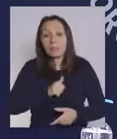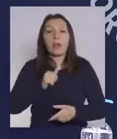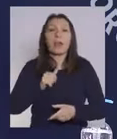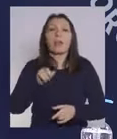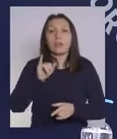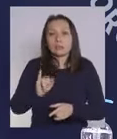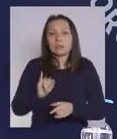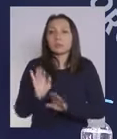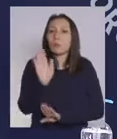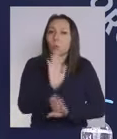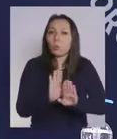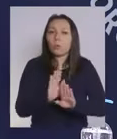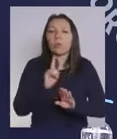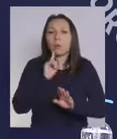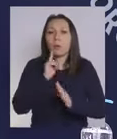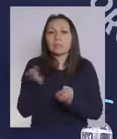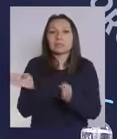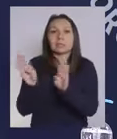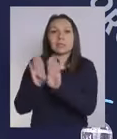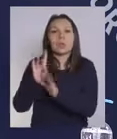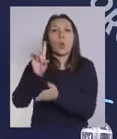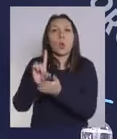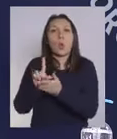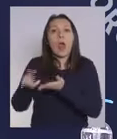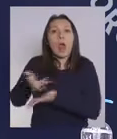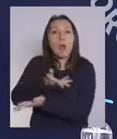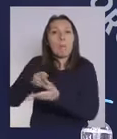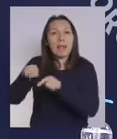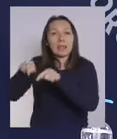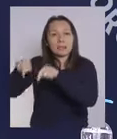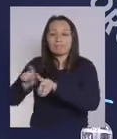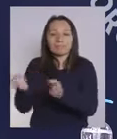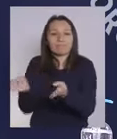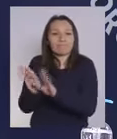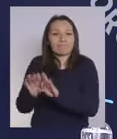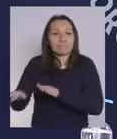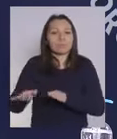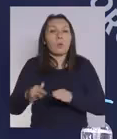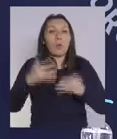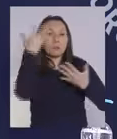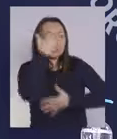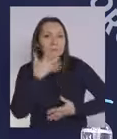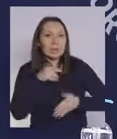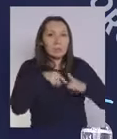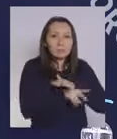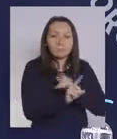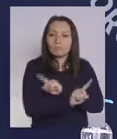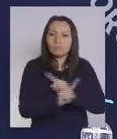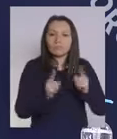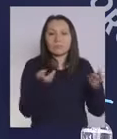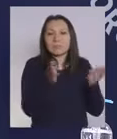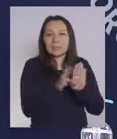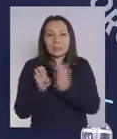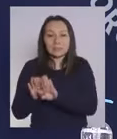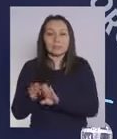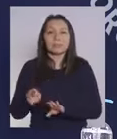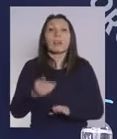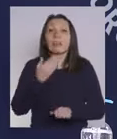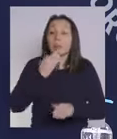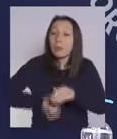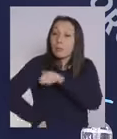sí manteniendo cerrados los lugares comunes y manteniendo cerrados los camarines. Con respecto particularmente